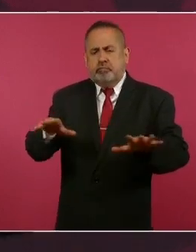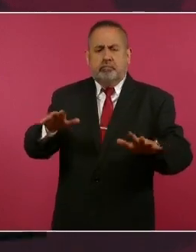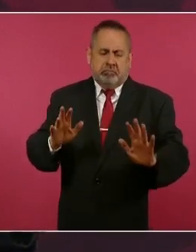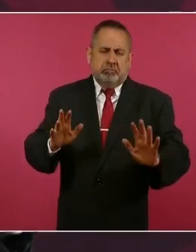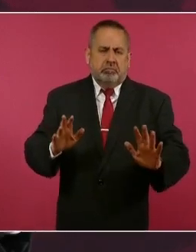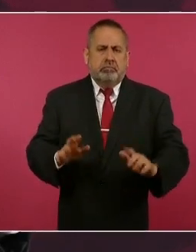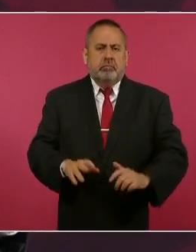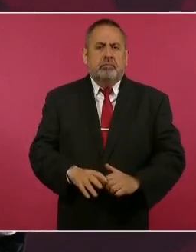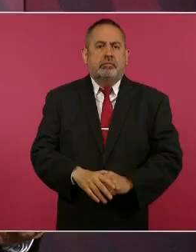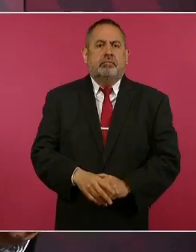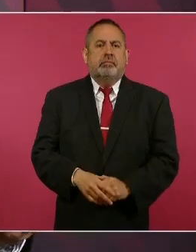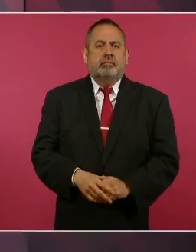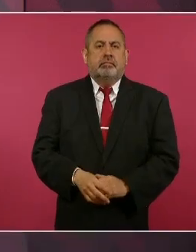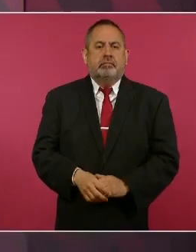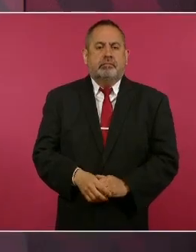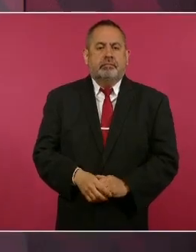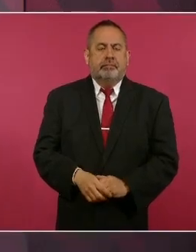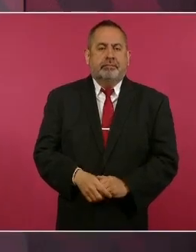¿Sí?